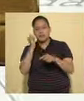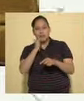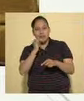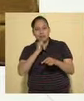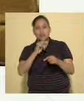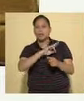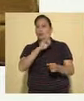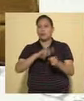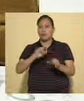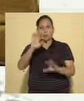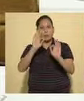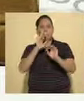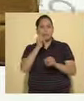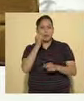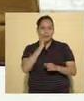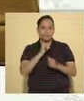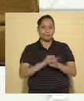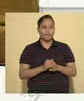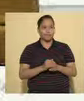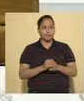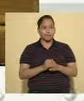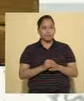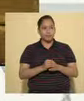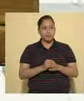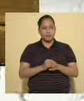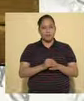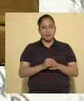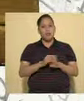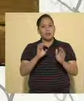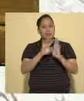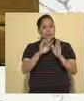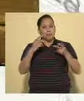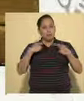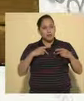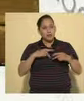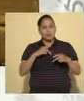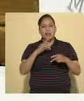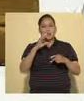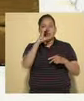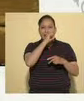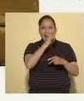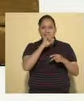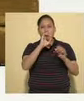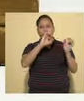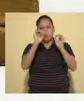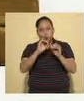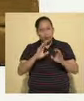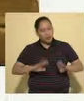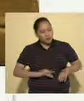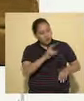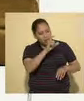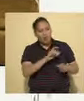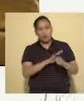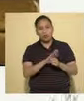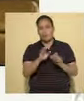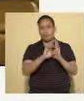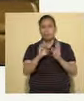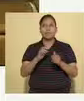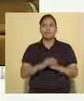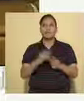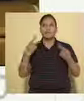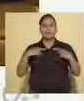a la naturaleza, ¿no? Y bueno, ¿cuál sería la descripción de una persona cálida, otoñal? Es una persona